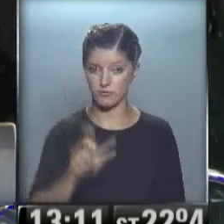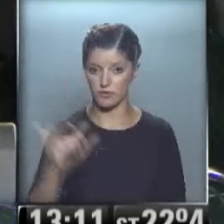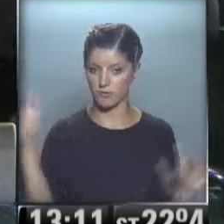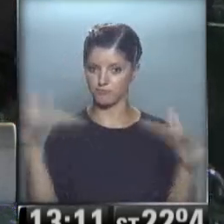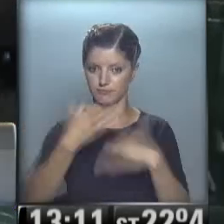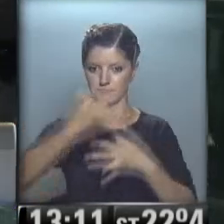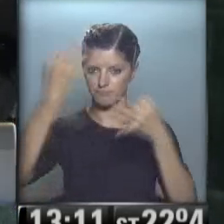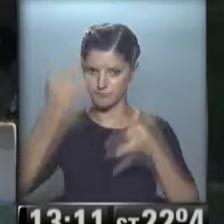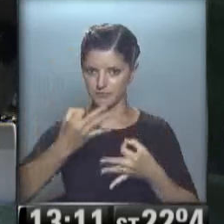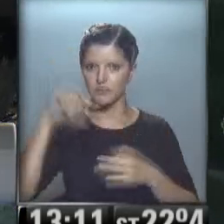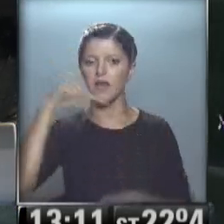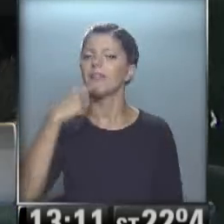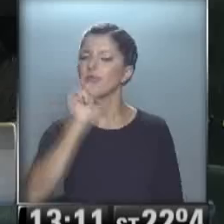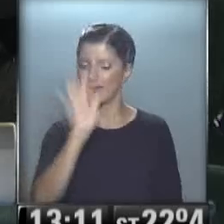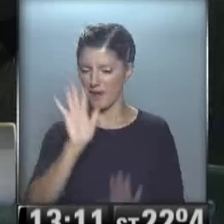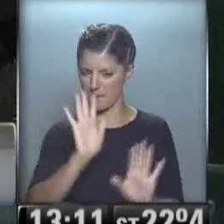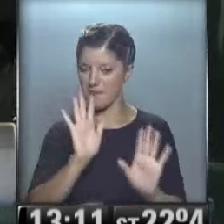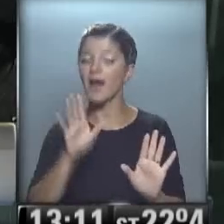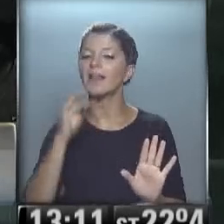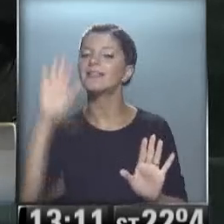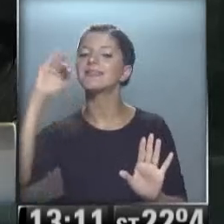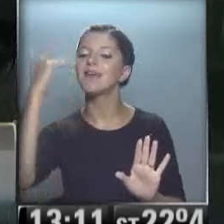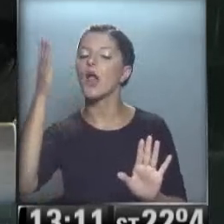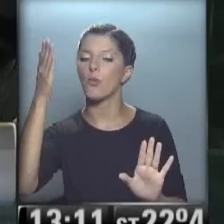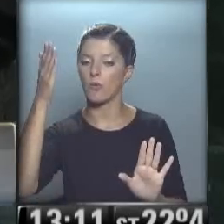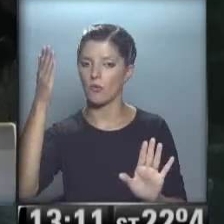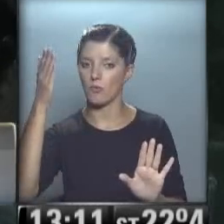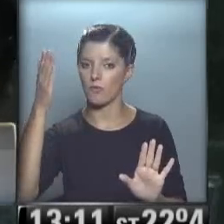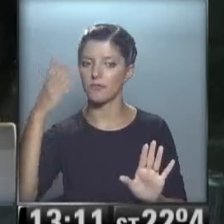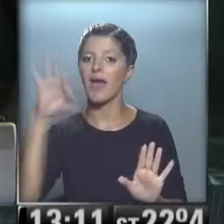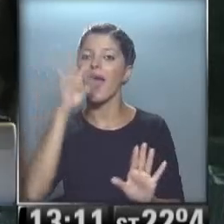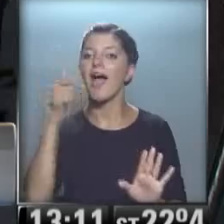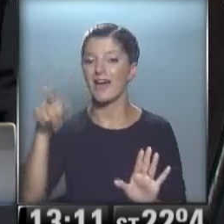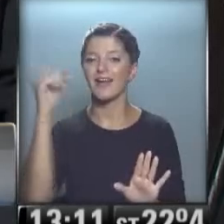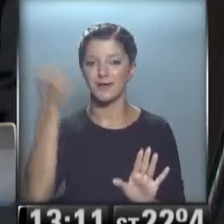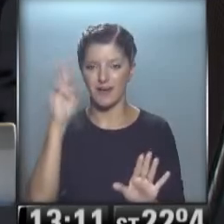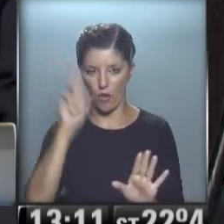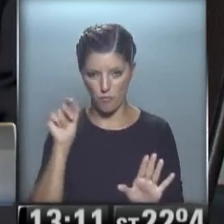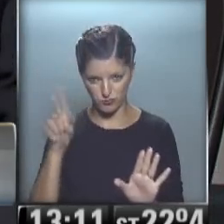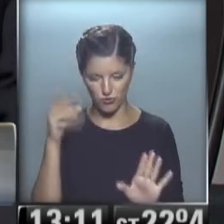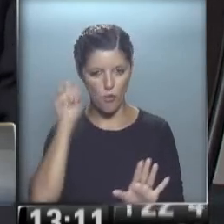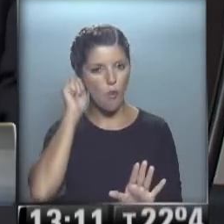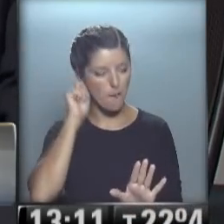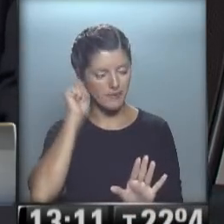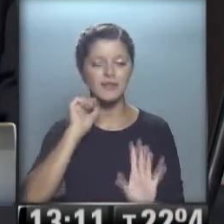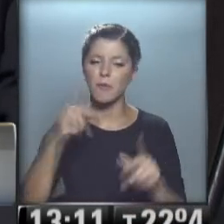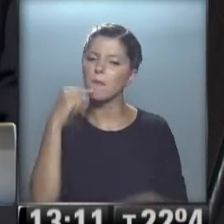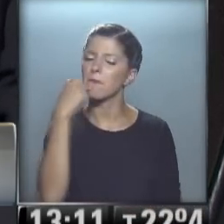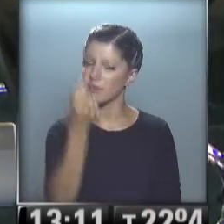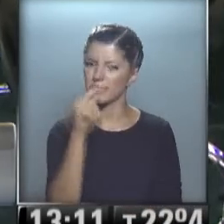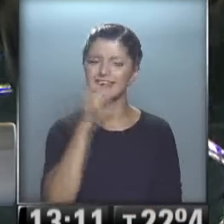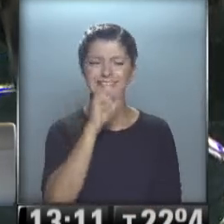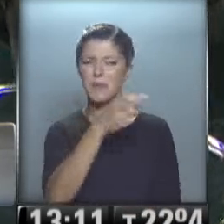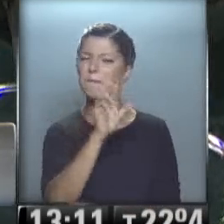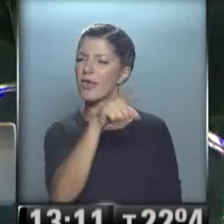manda saludos a... Ahora le voy a decir de quién se trata. Le manda saludos a Raúl de la Torre por su cumpleaños. Y además pregunta, dice, si Pedro estuvo